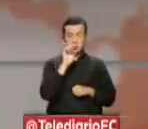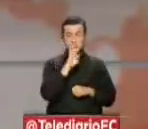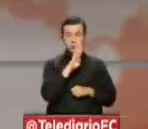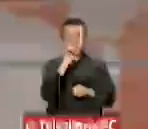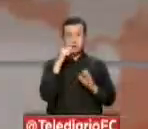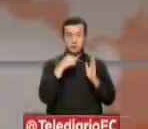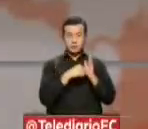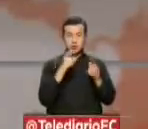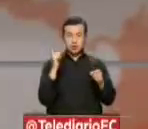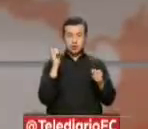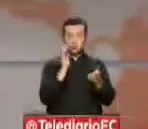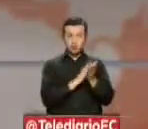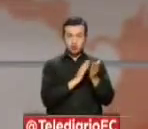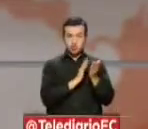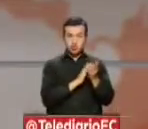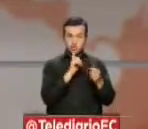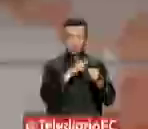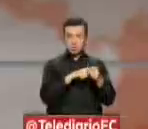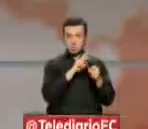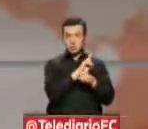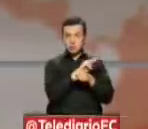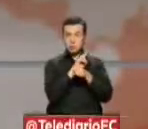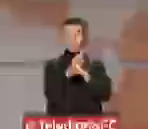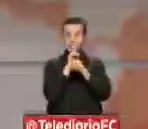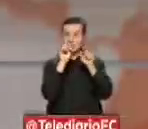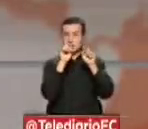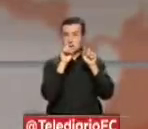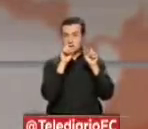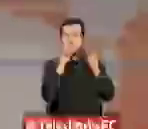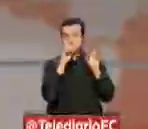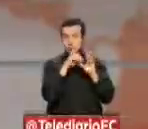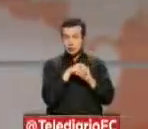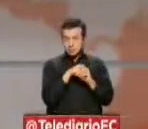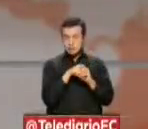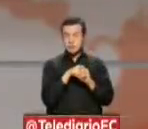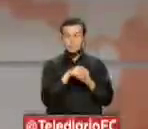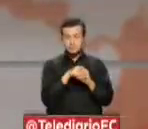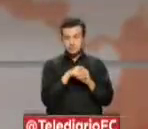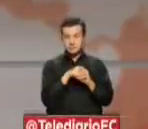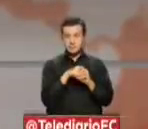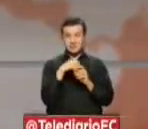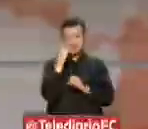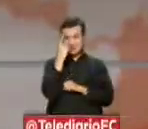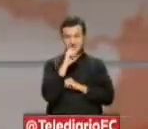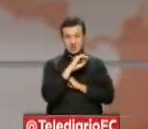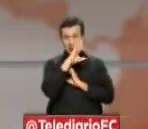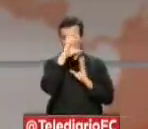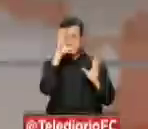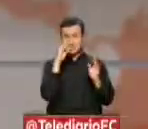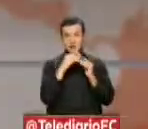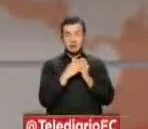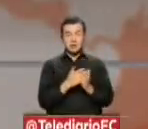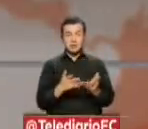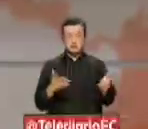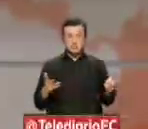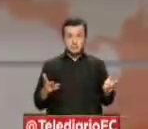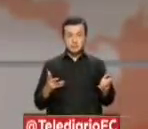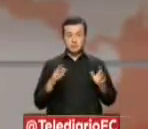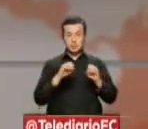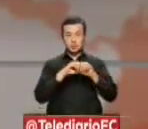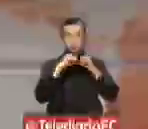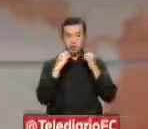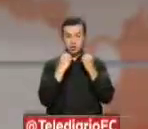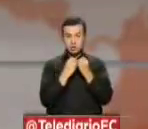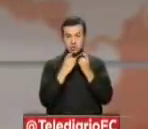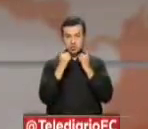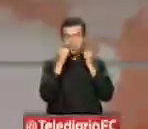6.640.000 socios registrados en la superintendencia. Para que podamos tener una idea más clara de lo que eso significa, las organizaciones